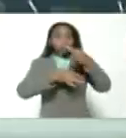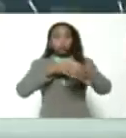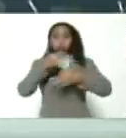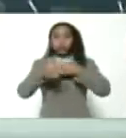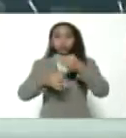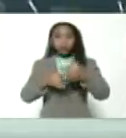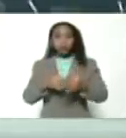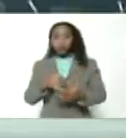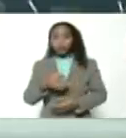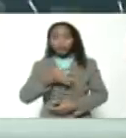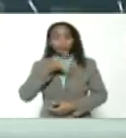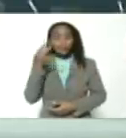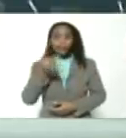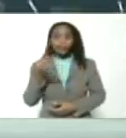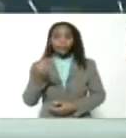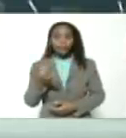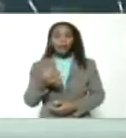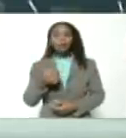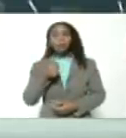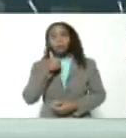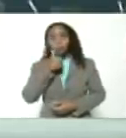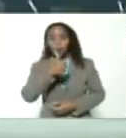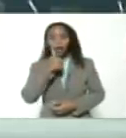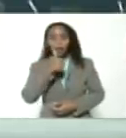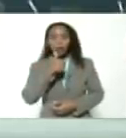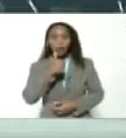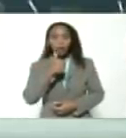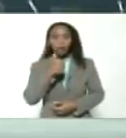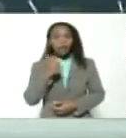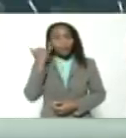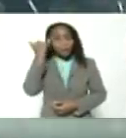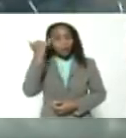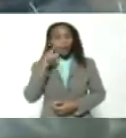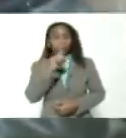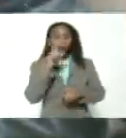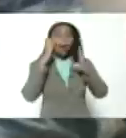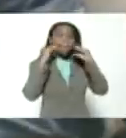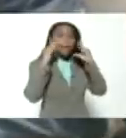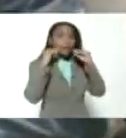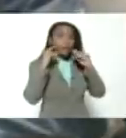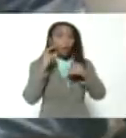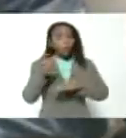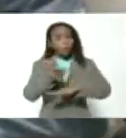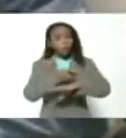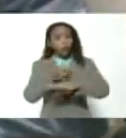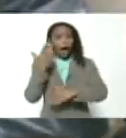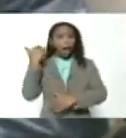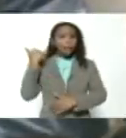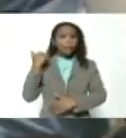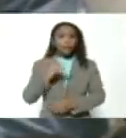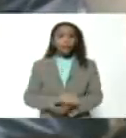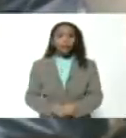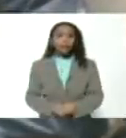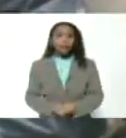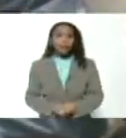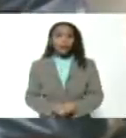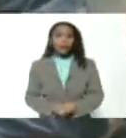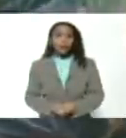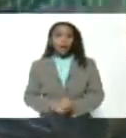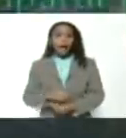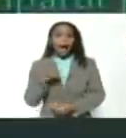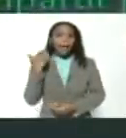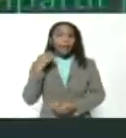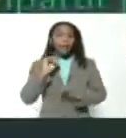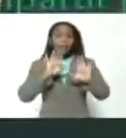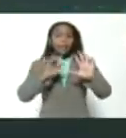insurreccional. Muy bueno el discurso de Hidalgo desde su experiencia como gobernante. Hidalgo fue 16